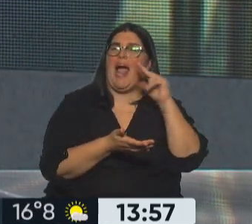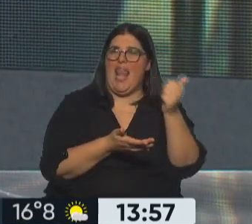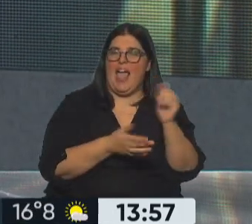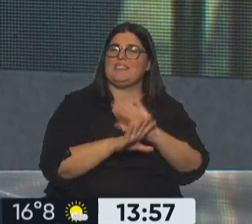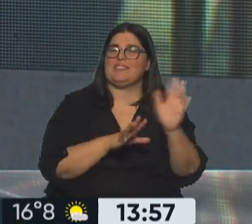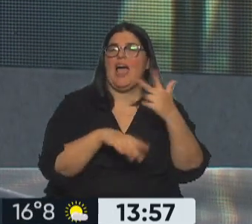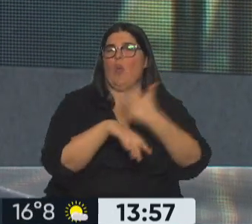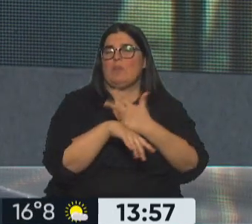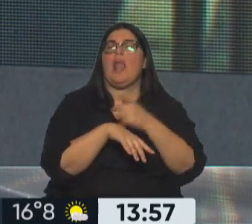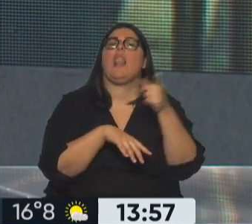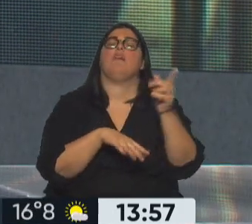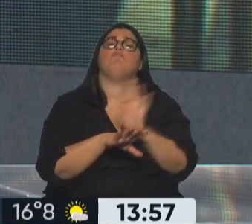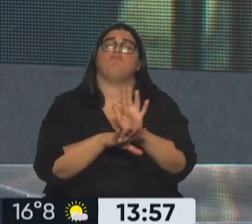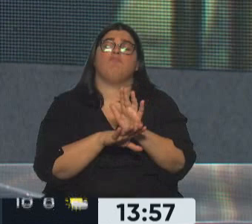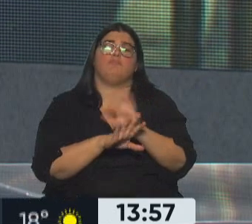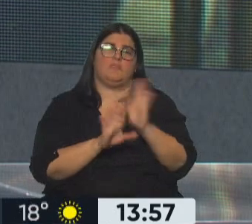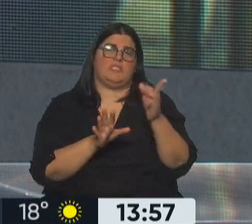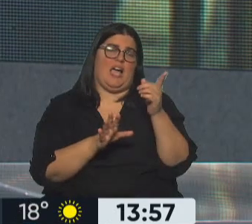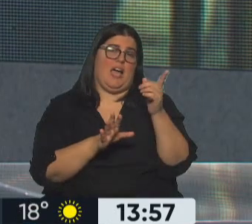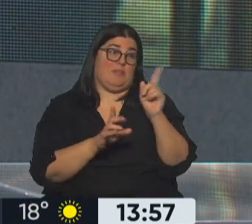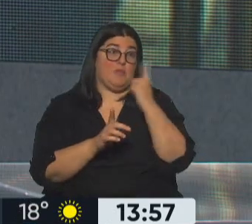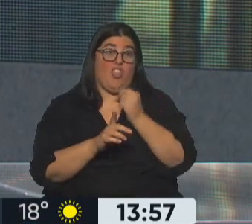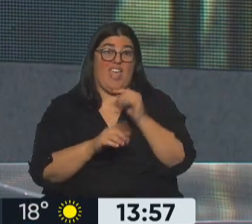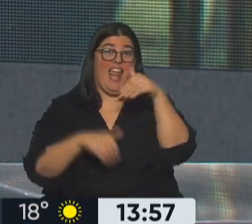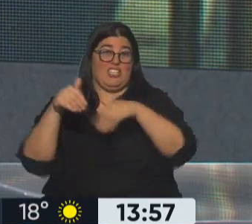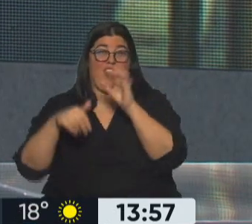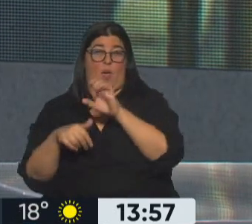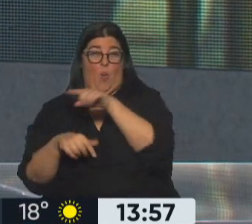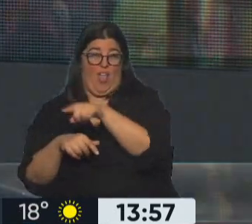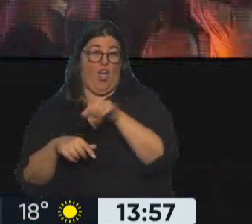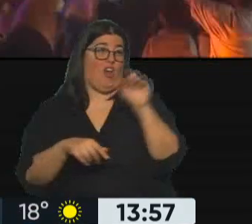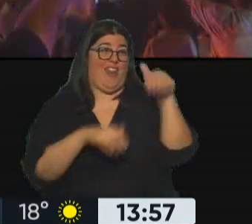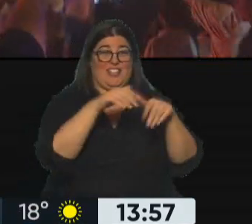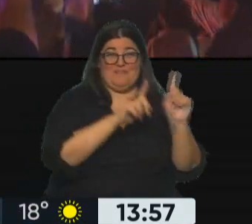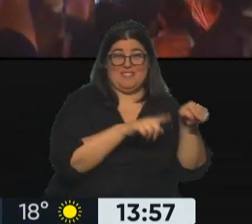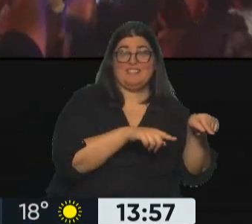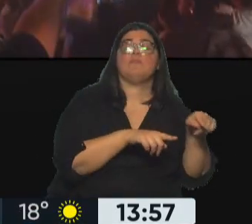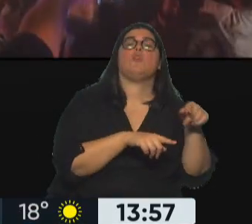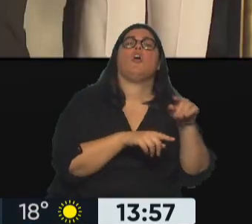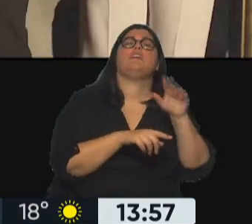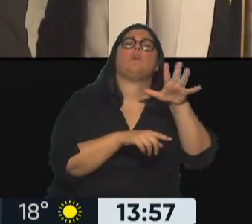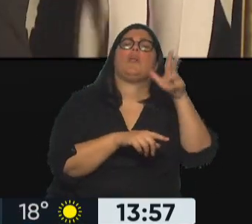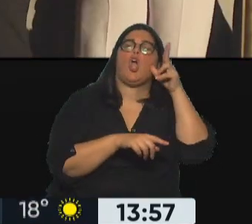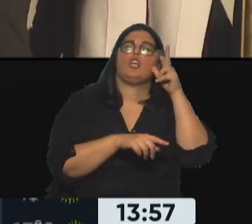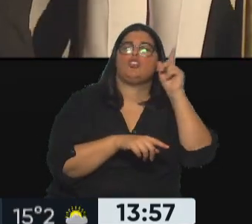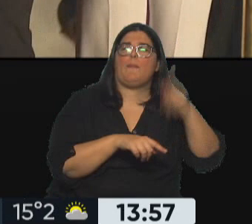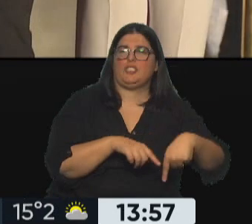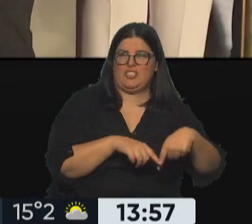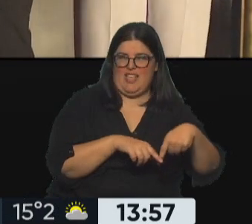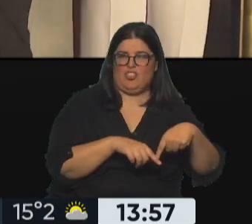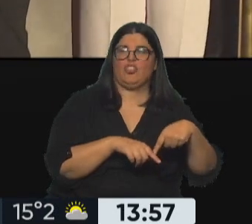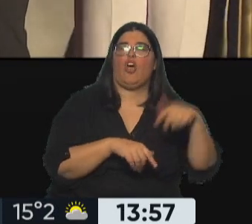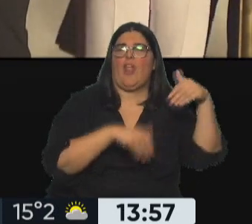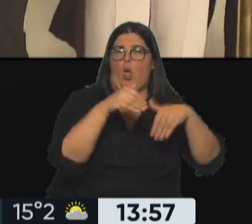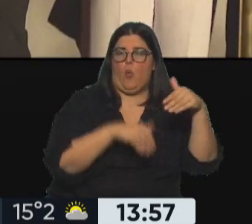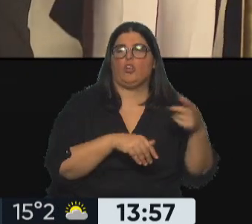se desarrolló el mismo día que las elecciones en Ecuador. En este caso sacó 58% de los votos contra Sandra Torres, candidata